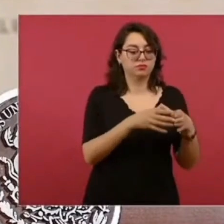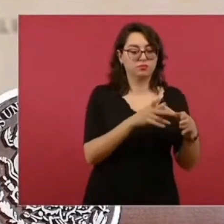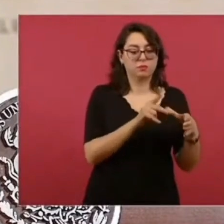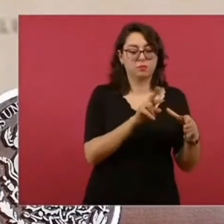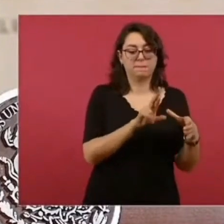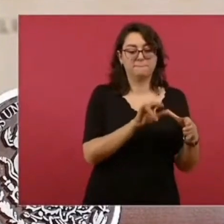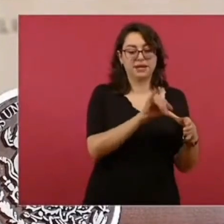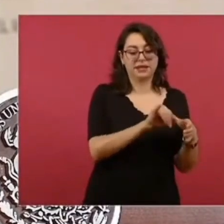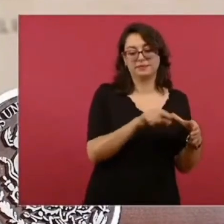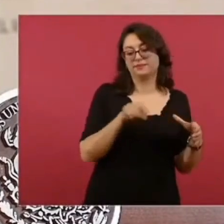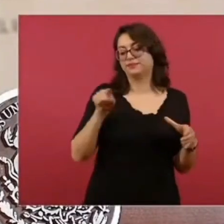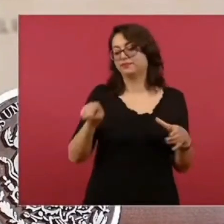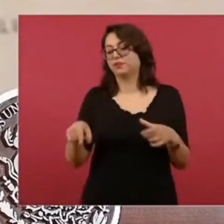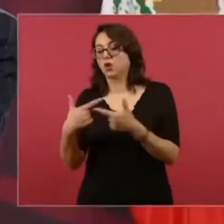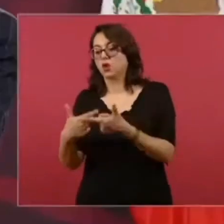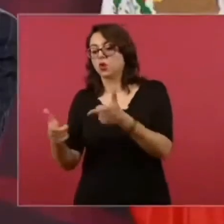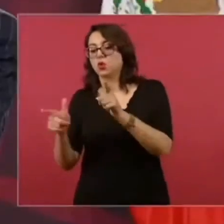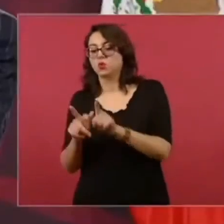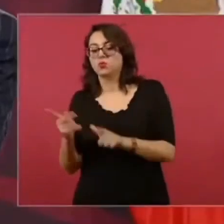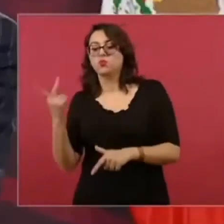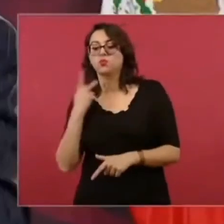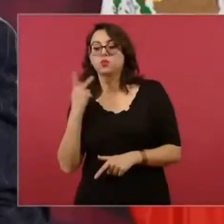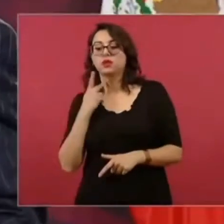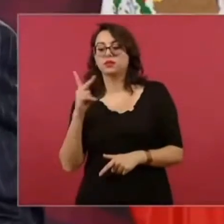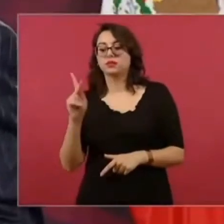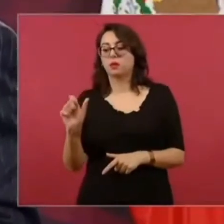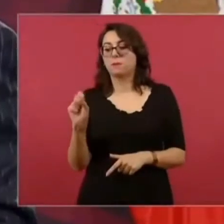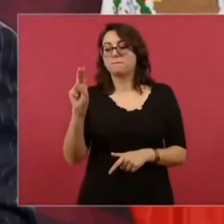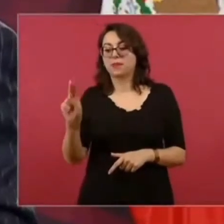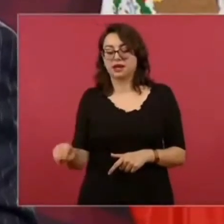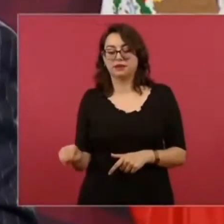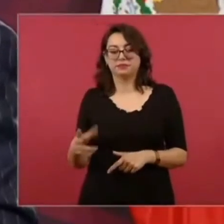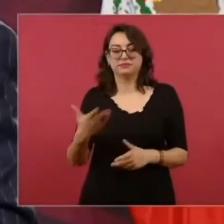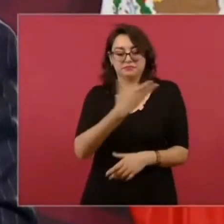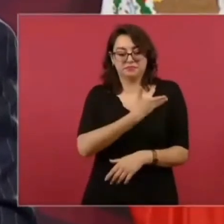el PRI, o los gobiernos del PRI, al PAN,